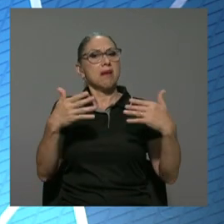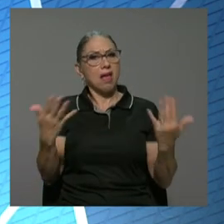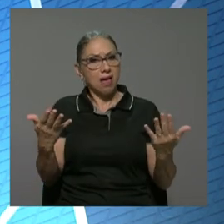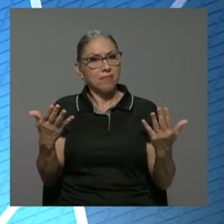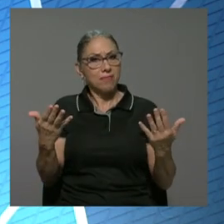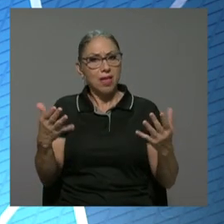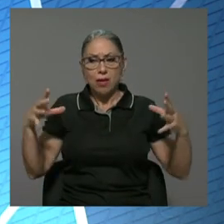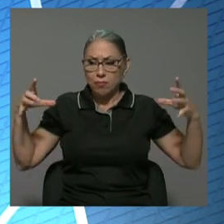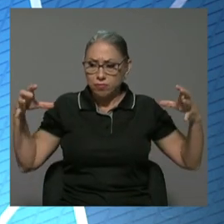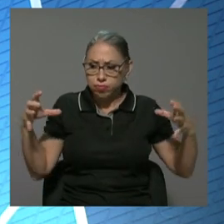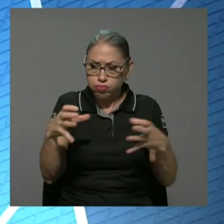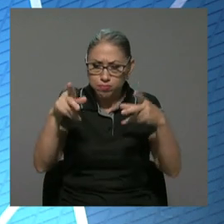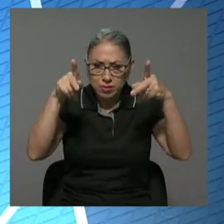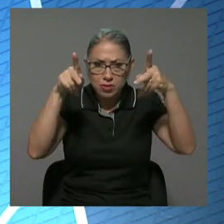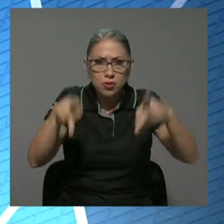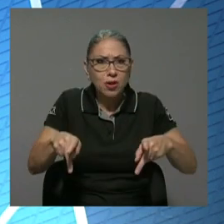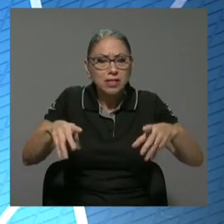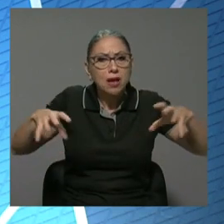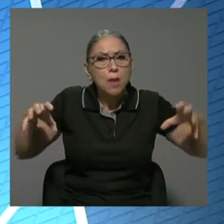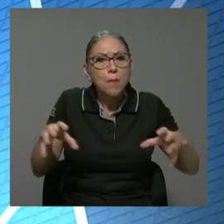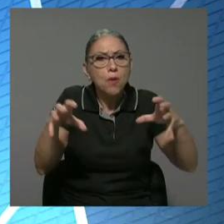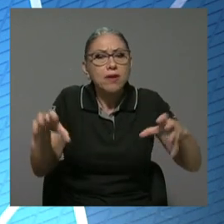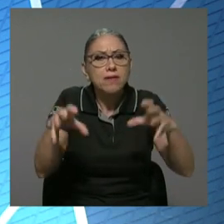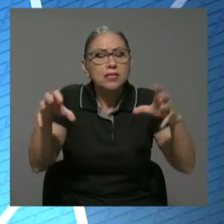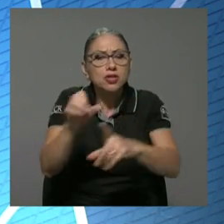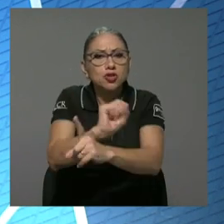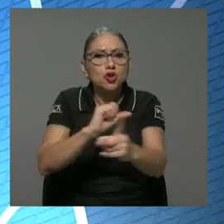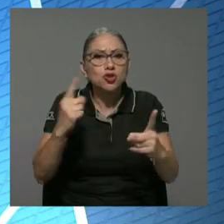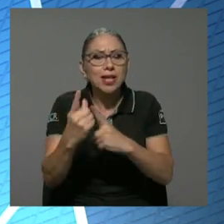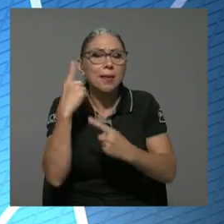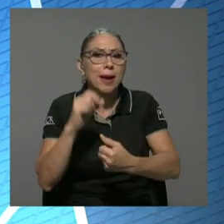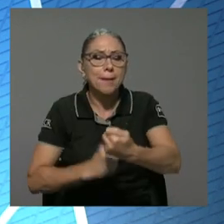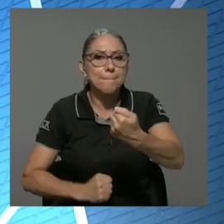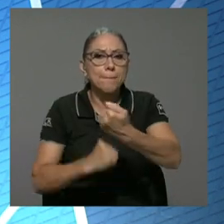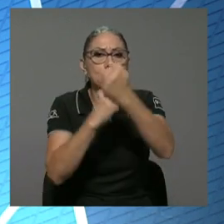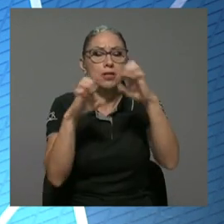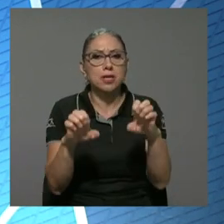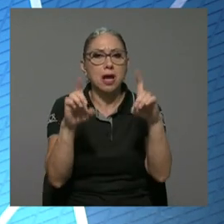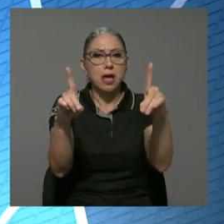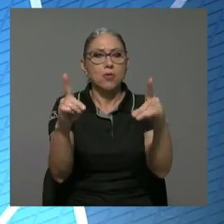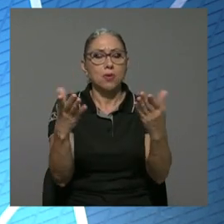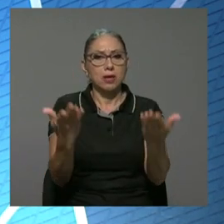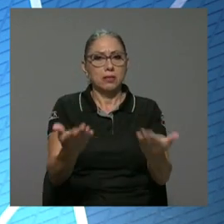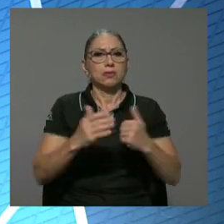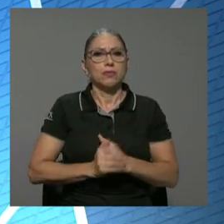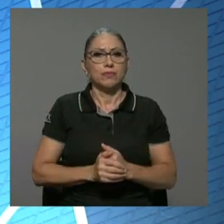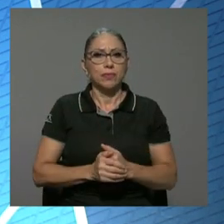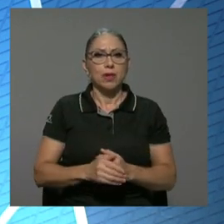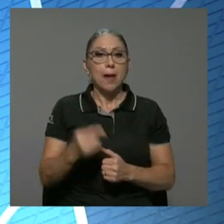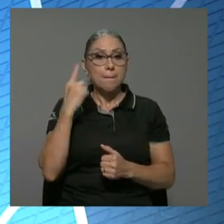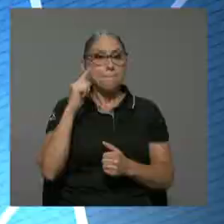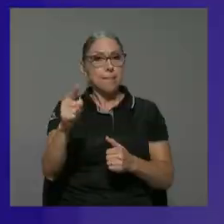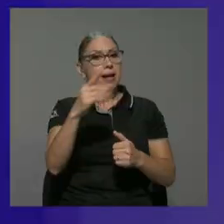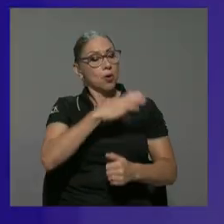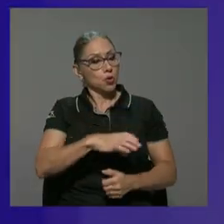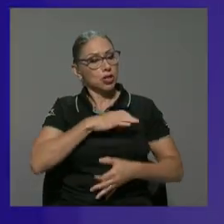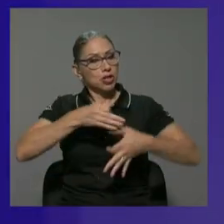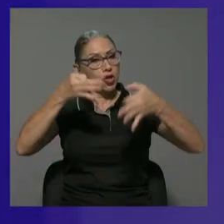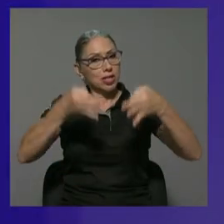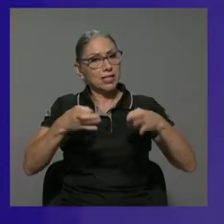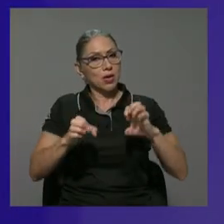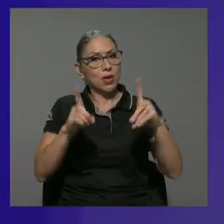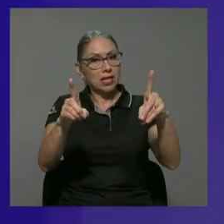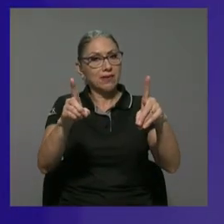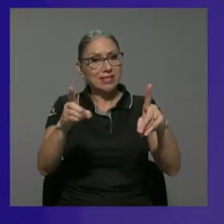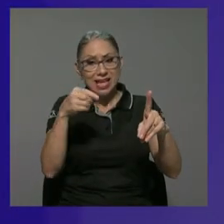movilización social se ha dado precisamente por el sector educativo, ¿verdad? Por estas condiciones educativas. Si no las